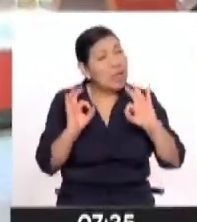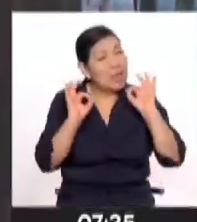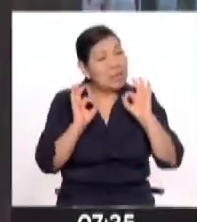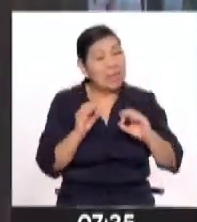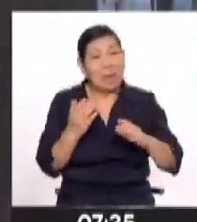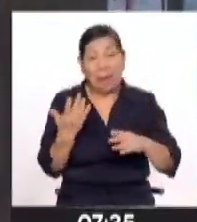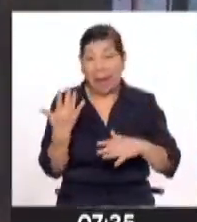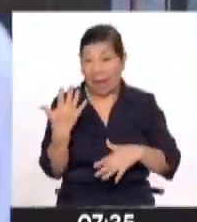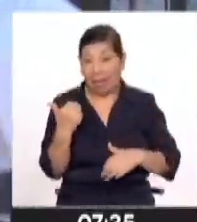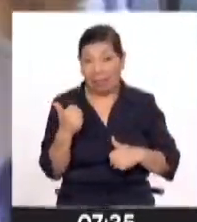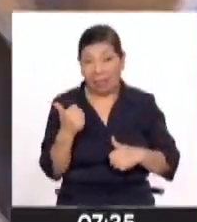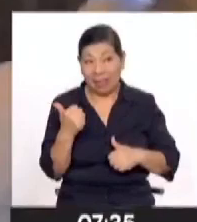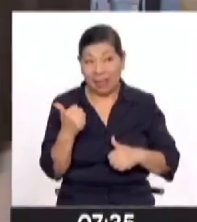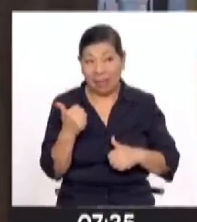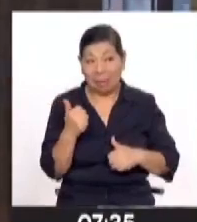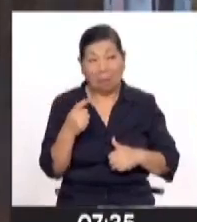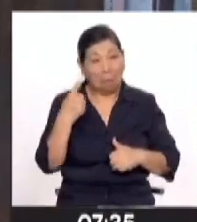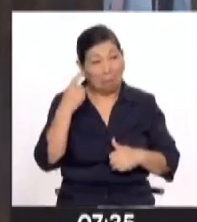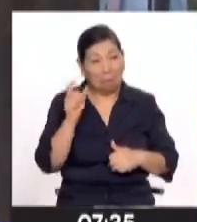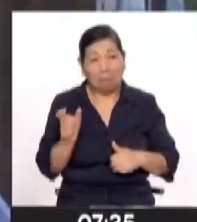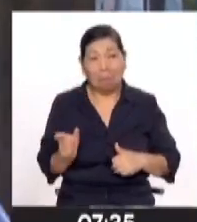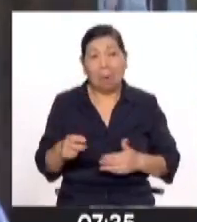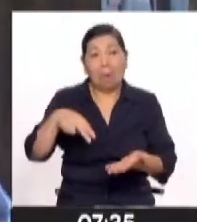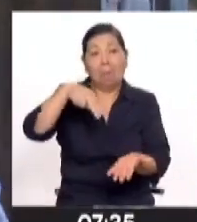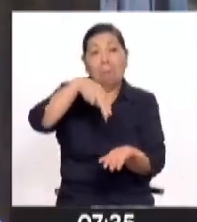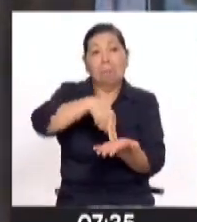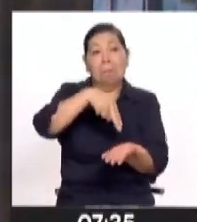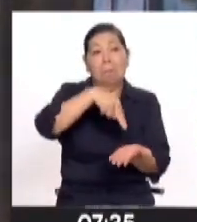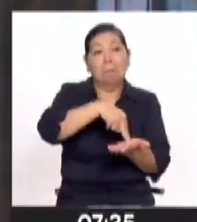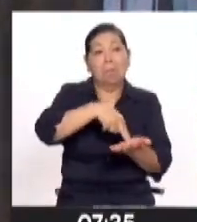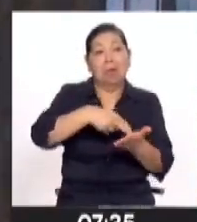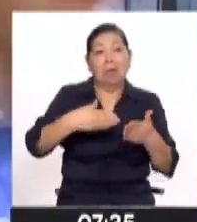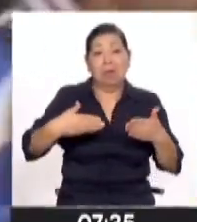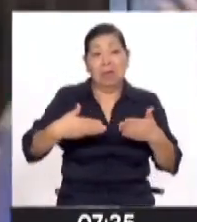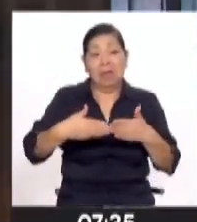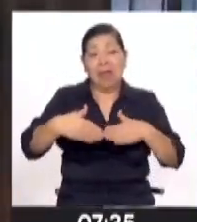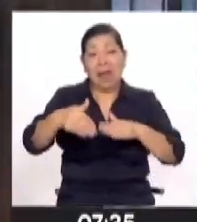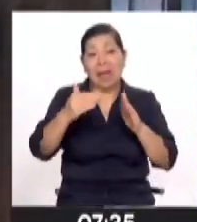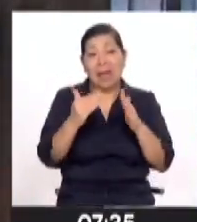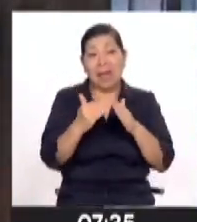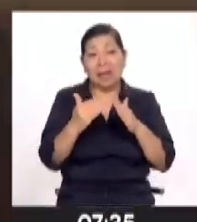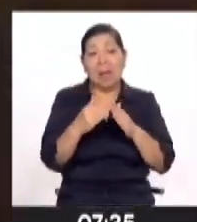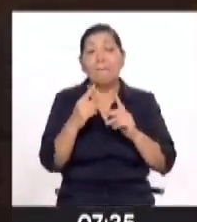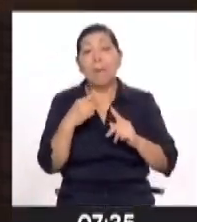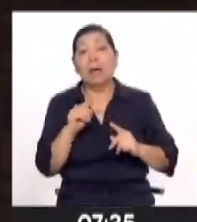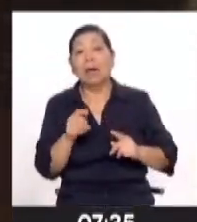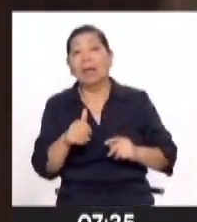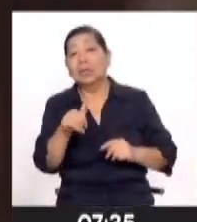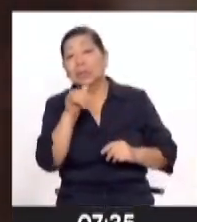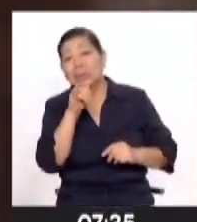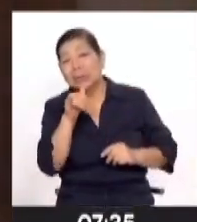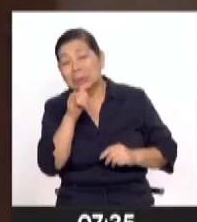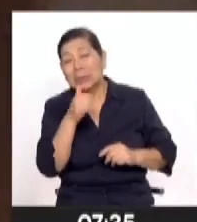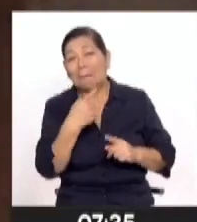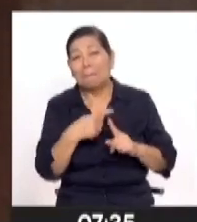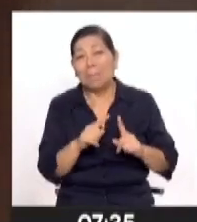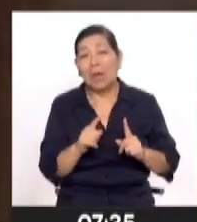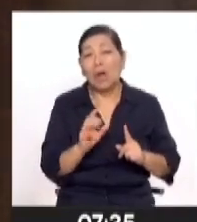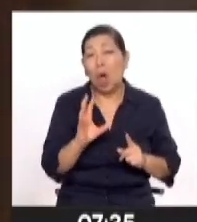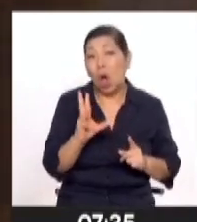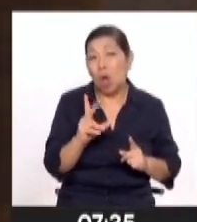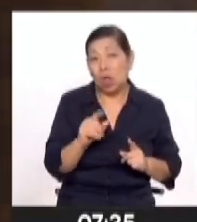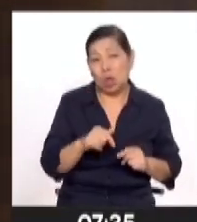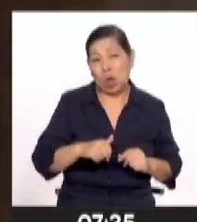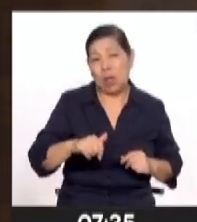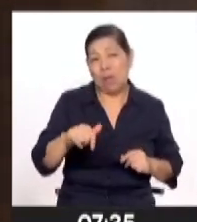pasadas las 10, un grupo de desconocidos se posesiona en los frontis de las casas para ingerir bebidas alcohólicas y